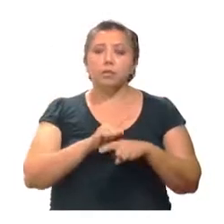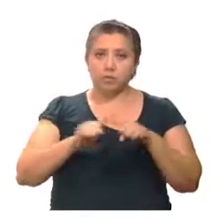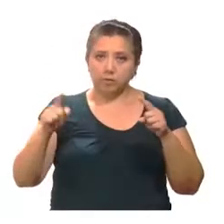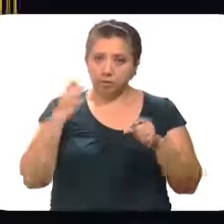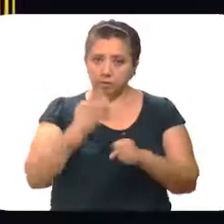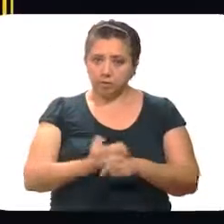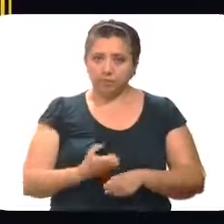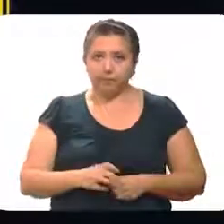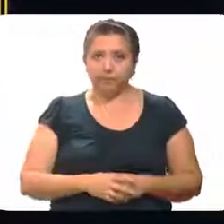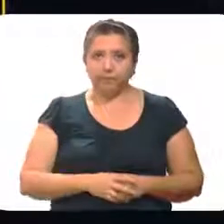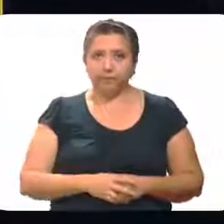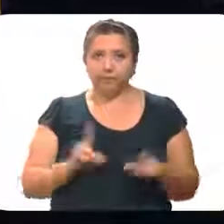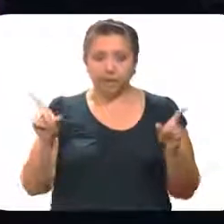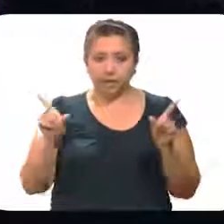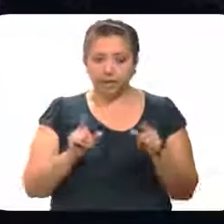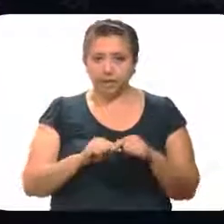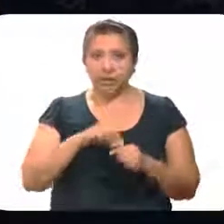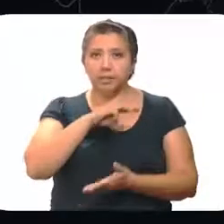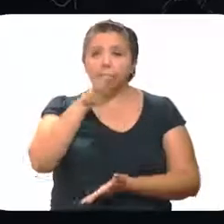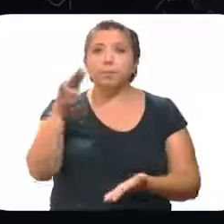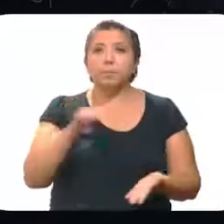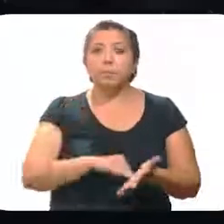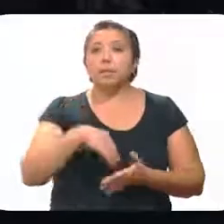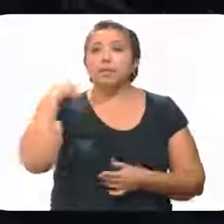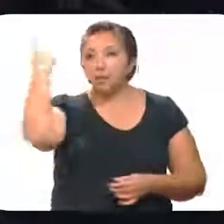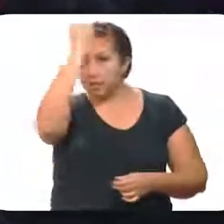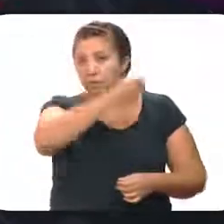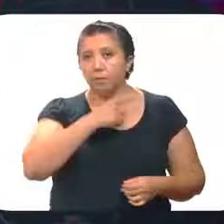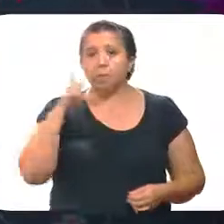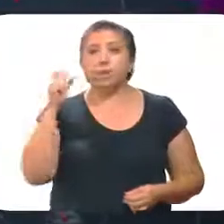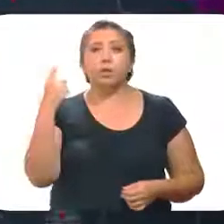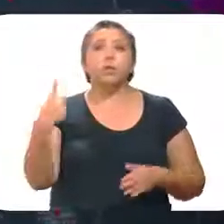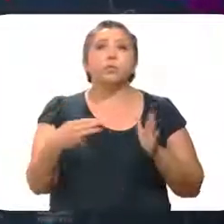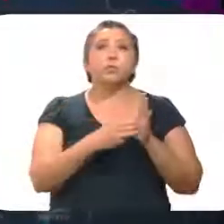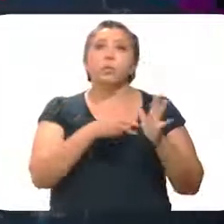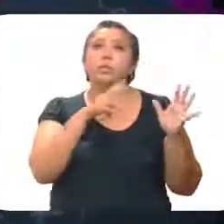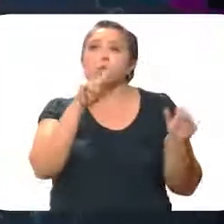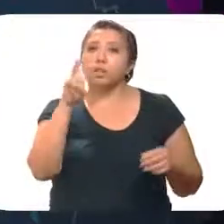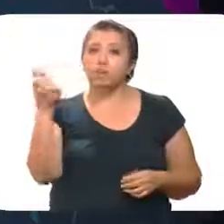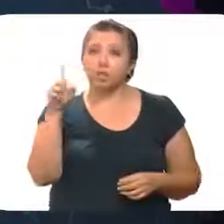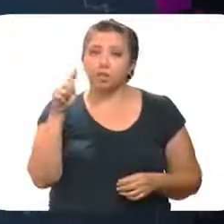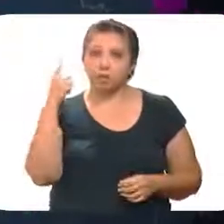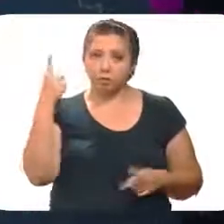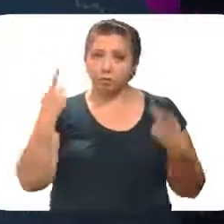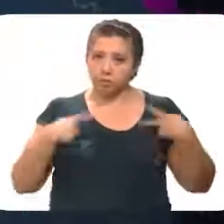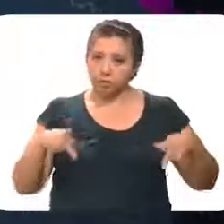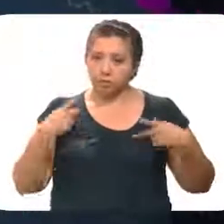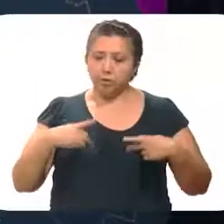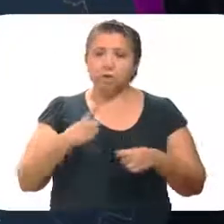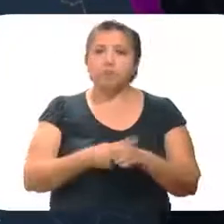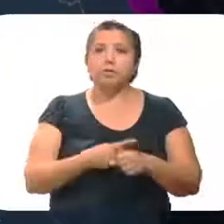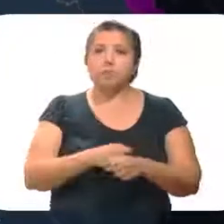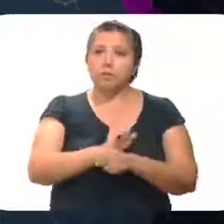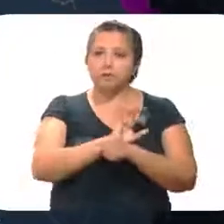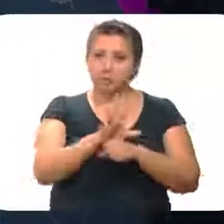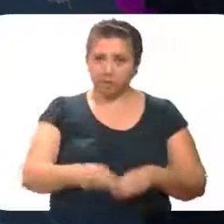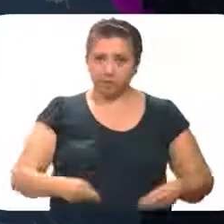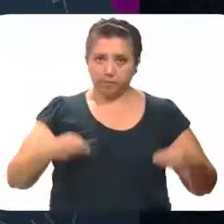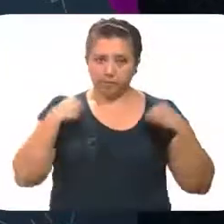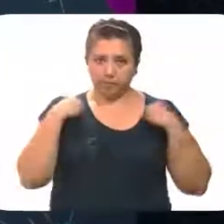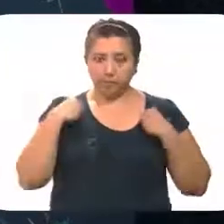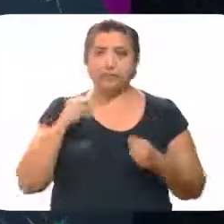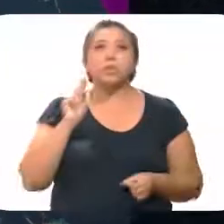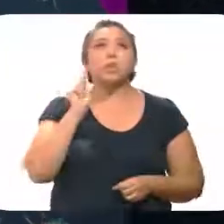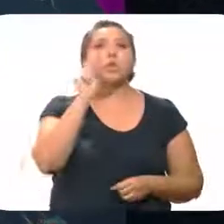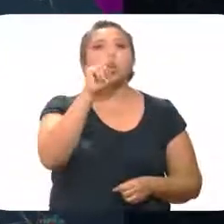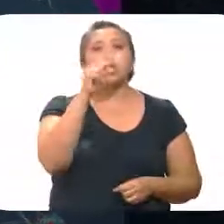estado. Específicamente en Mérida se han diagnosticado 21.371 personas contagiadas de coronavirus, que viven en